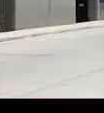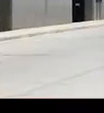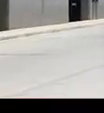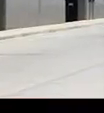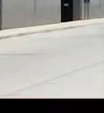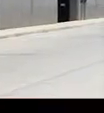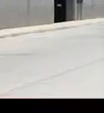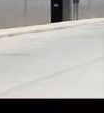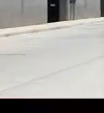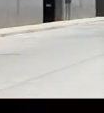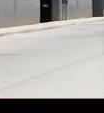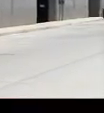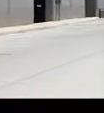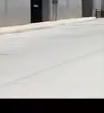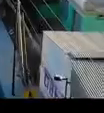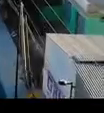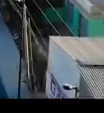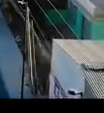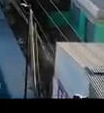una biblioteca.